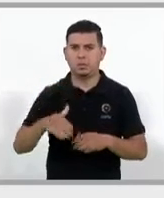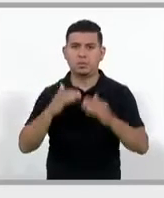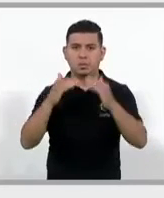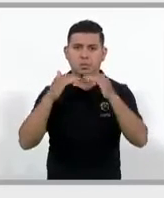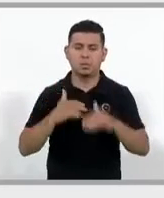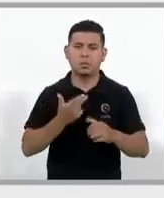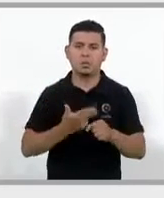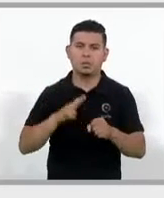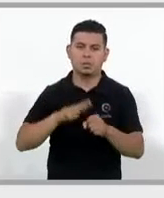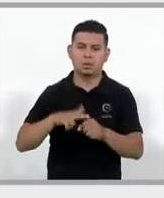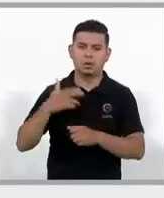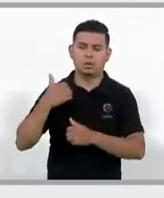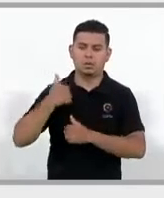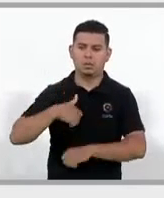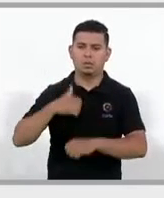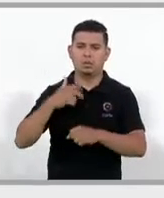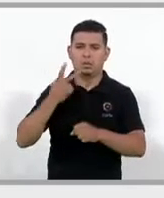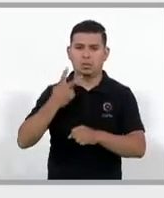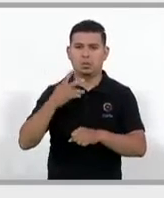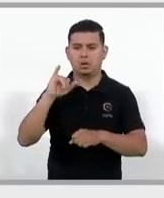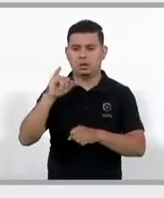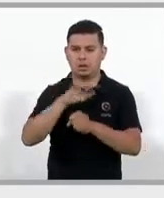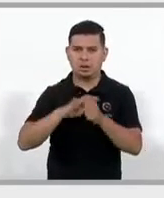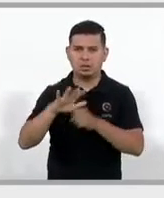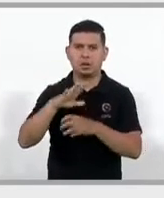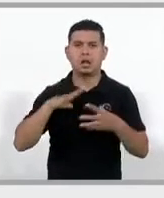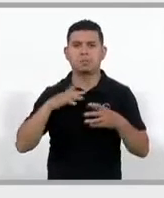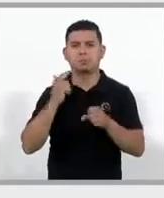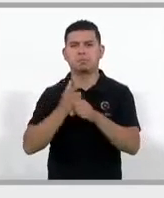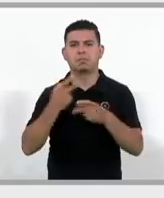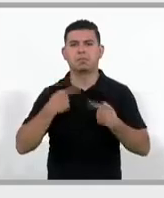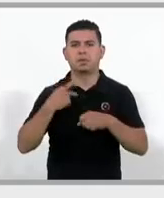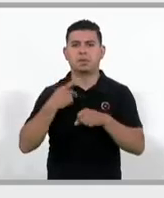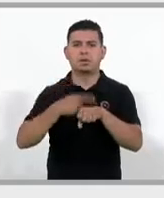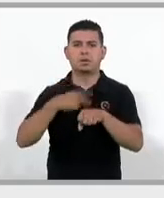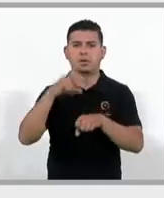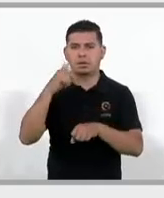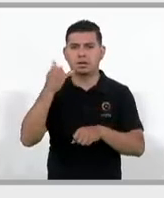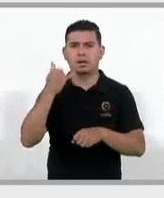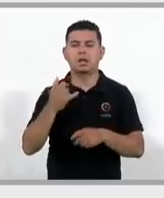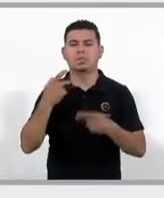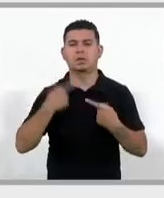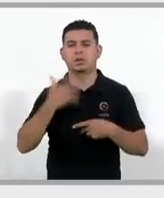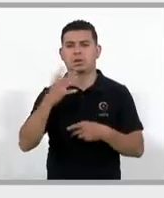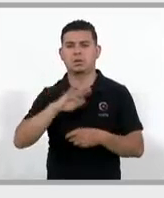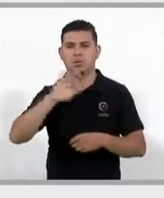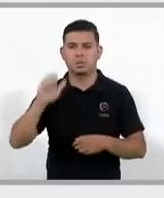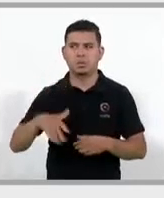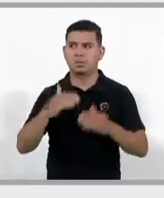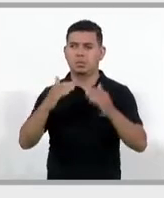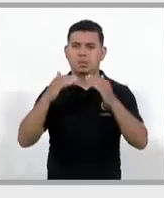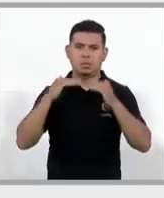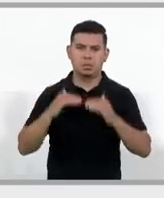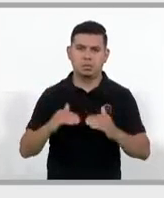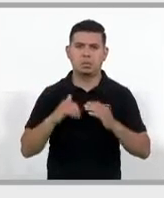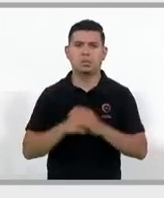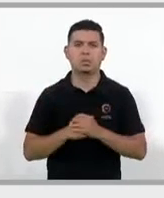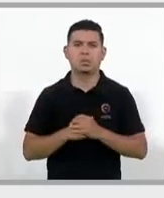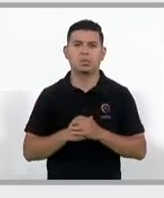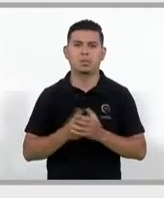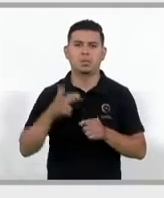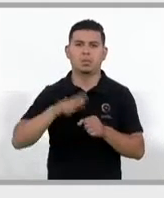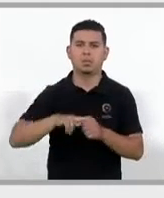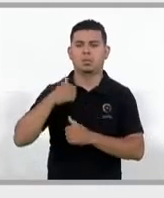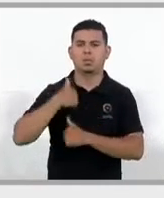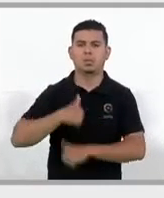sanitaria número 2 istmo 30 casos confirmados con 5 defunciones mientras que para la jurisdicción sanitaria